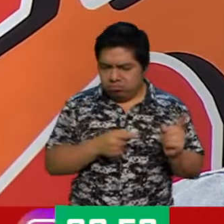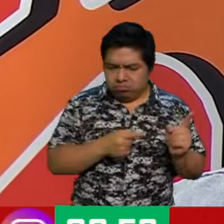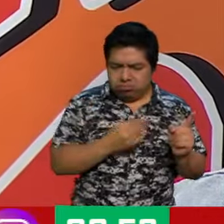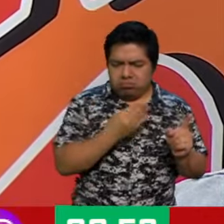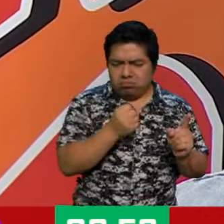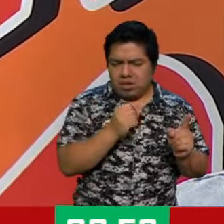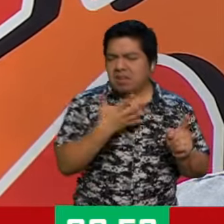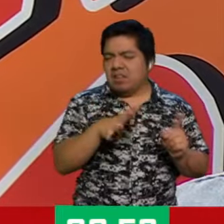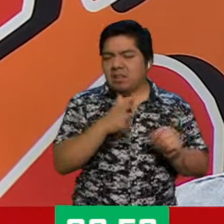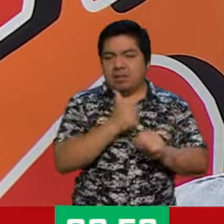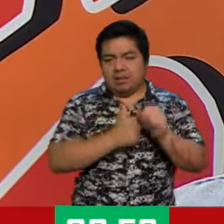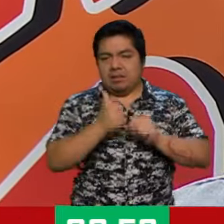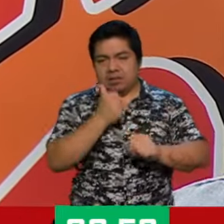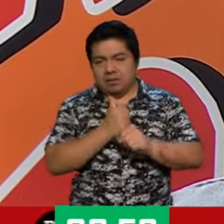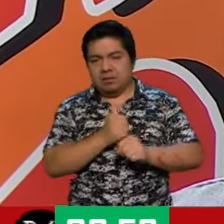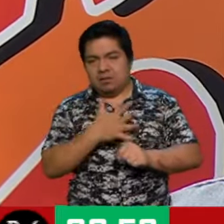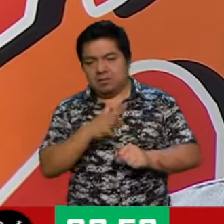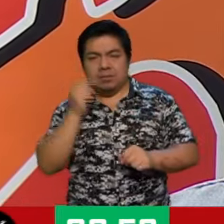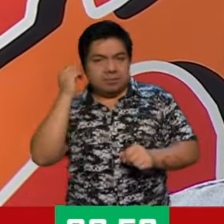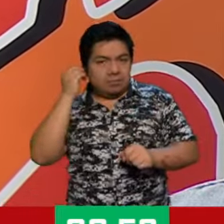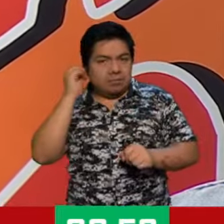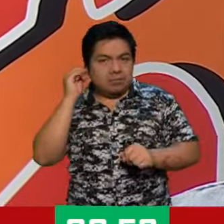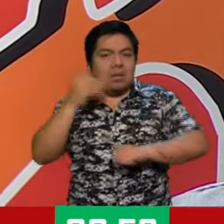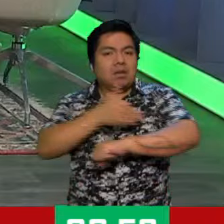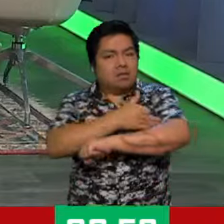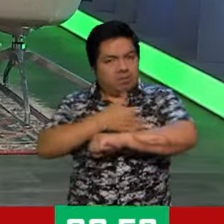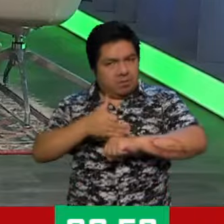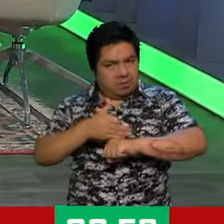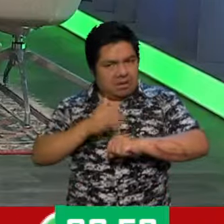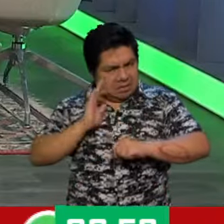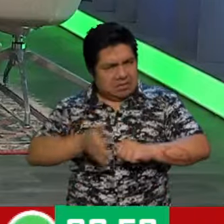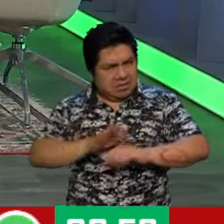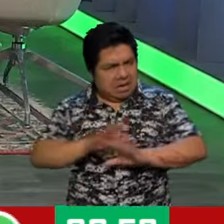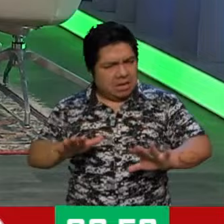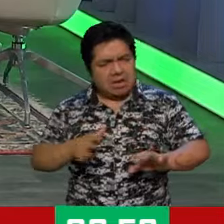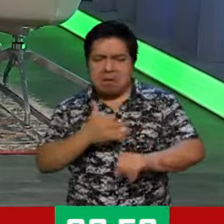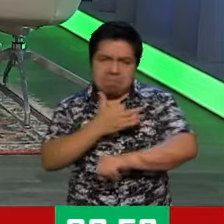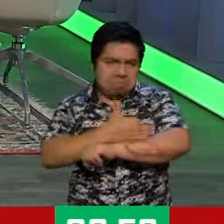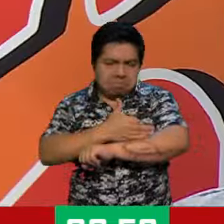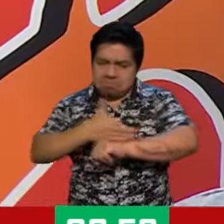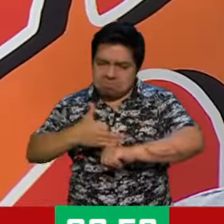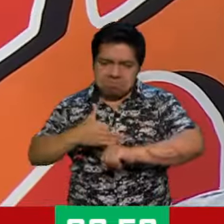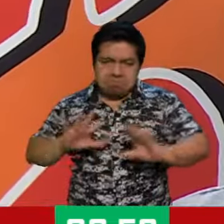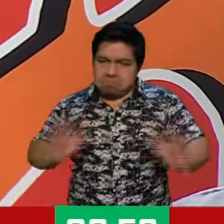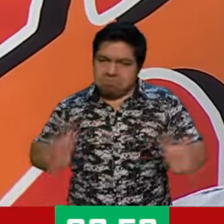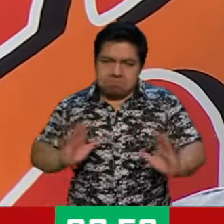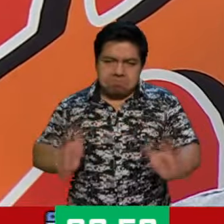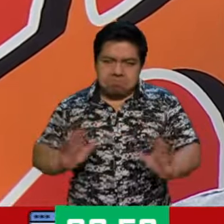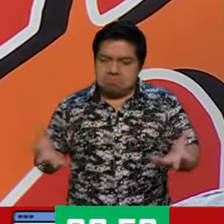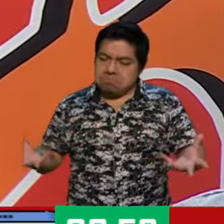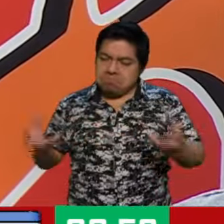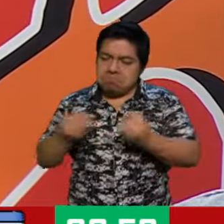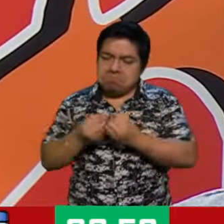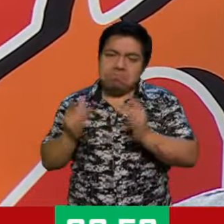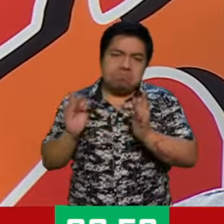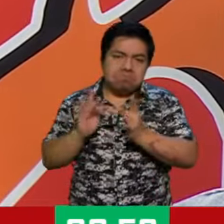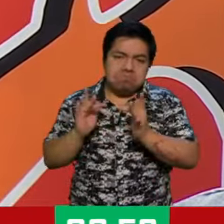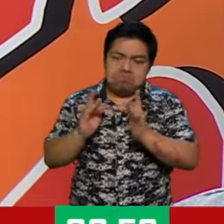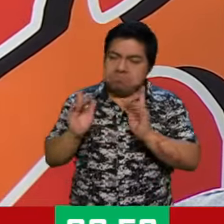9 a 10 años. Okay. Entonces fue difícil. ¿Y a tu familia ya? Sí, ahorita ya es, digo, ya nos volvimos a ver, fue